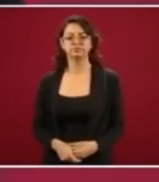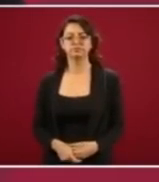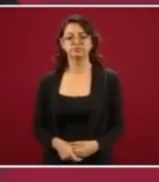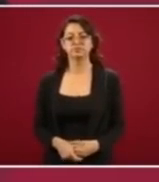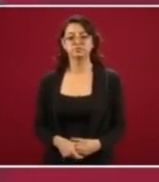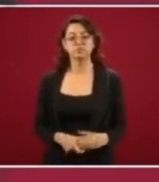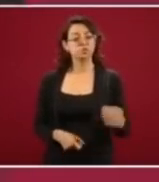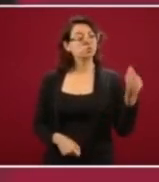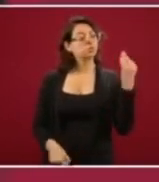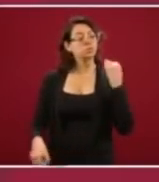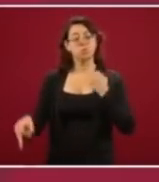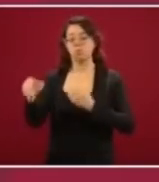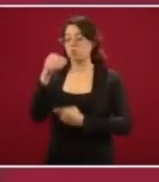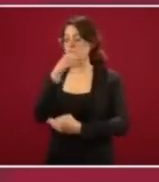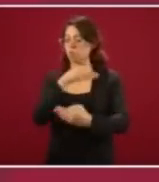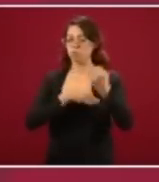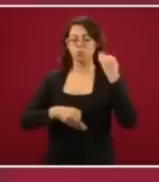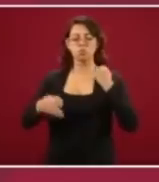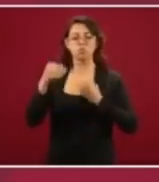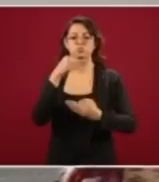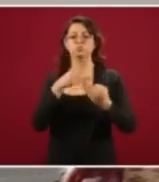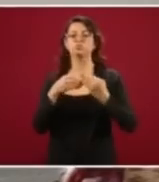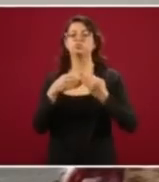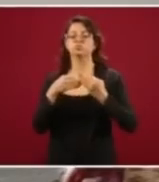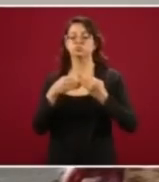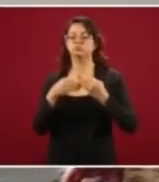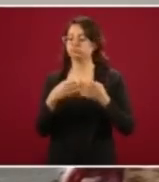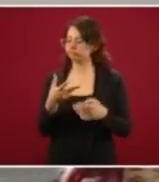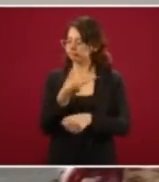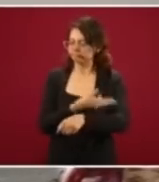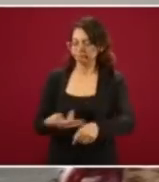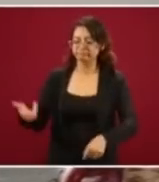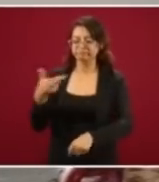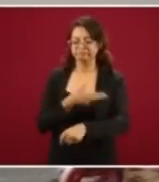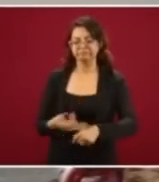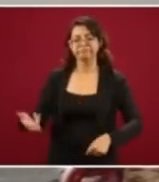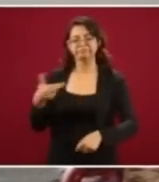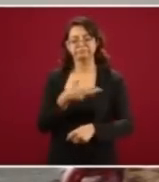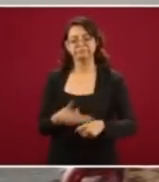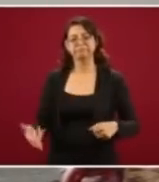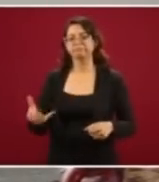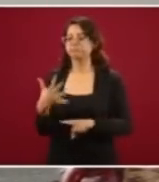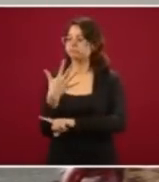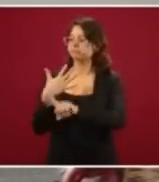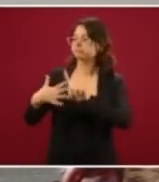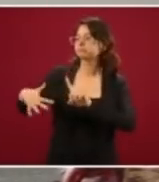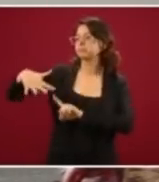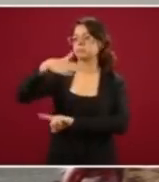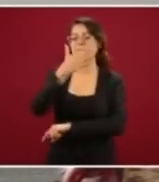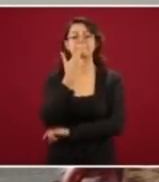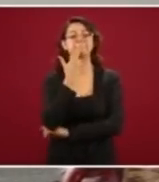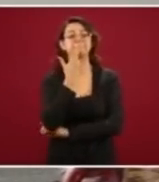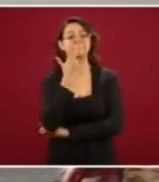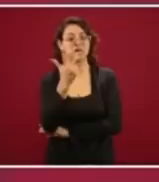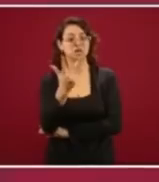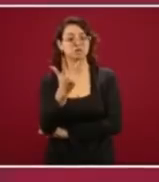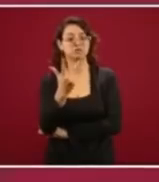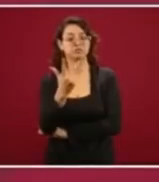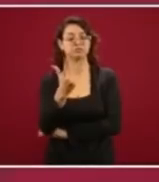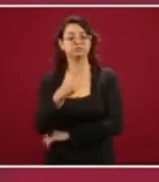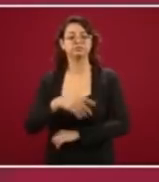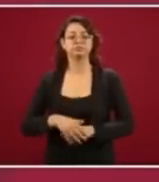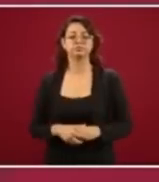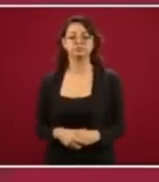Entonces, todo lo que se puede hacer por conseguir una sociedad mejor